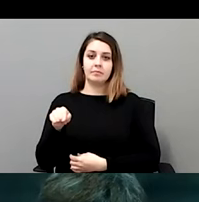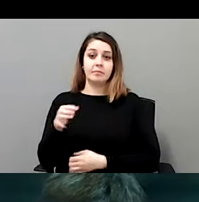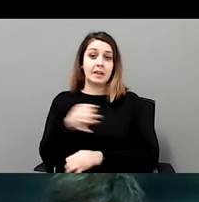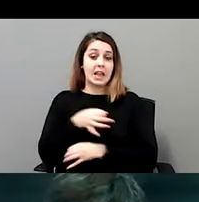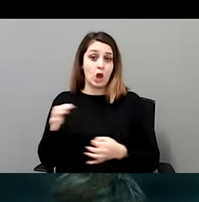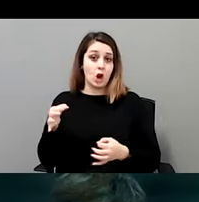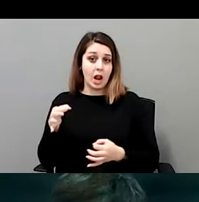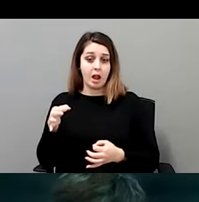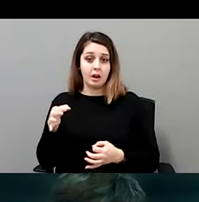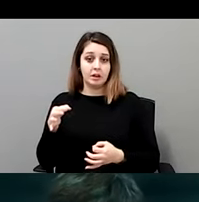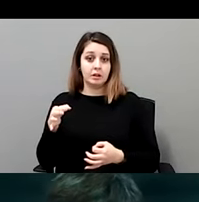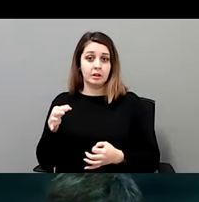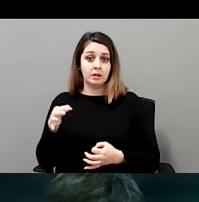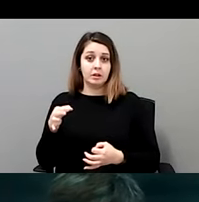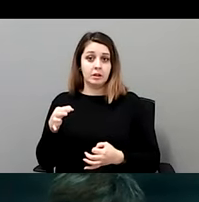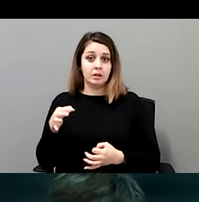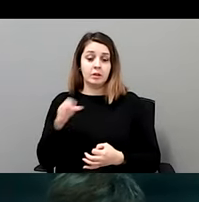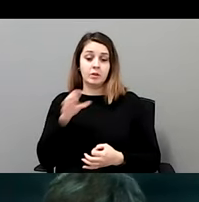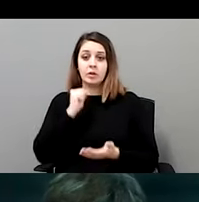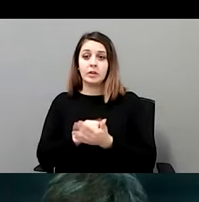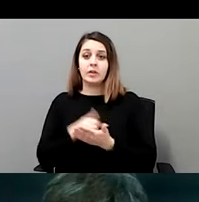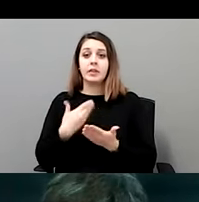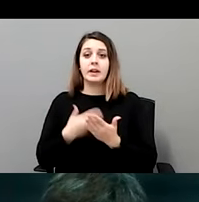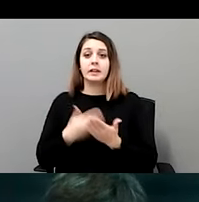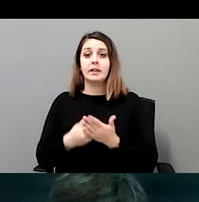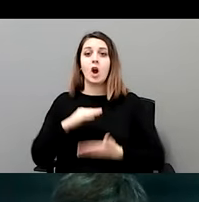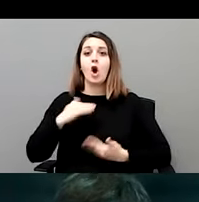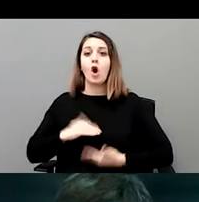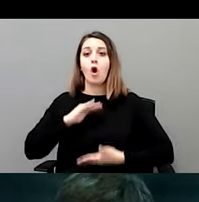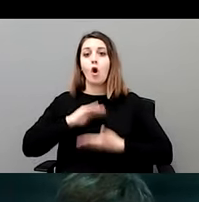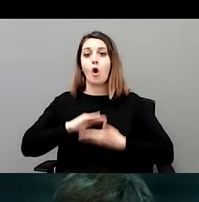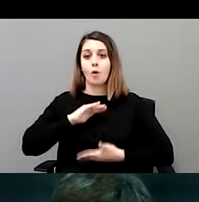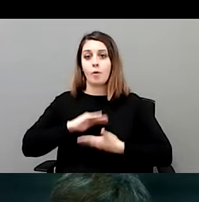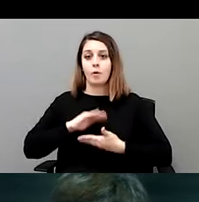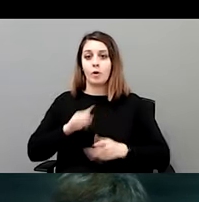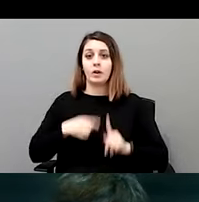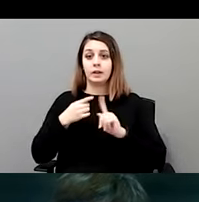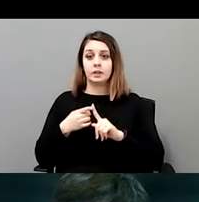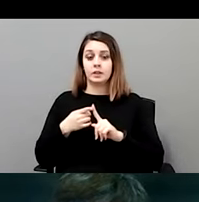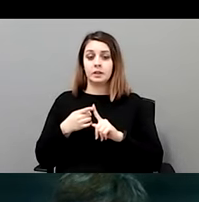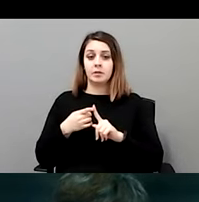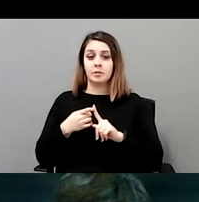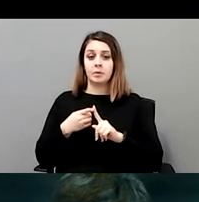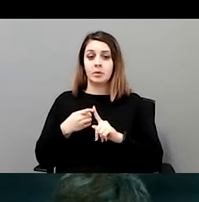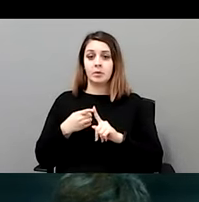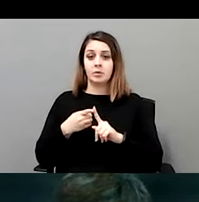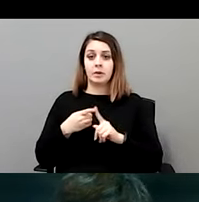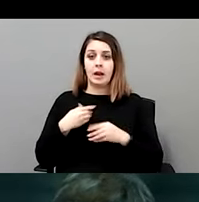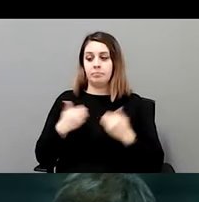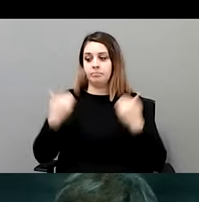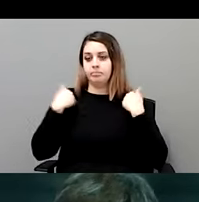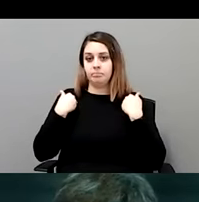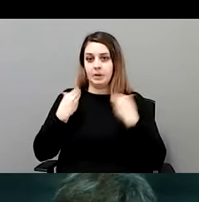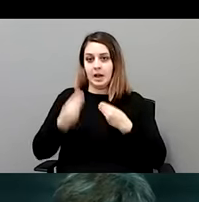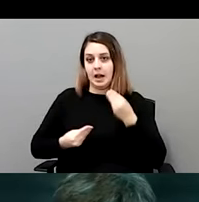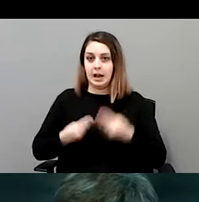idónea con el certificado de competencias para ejercer esa prestación. Por